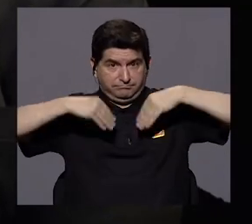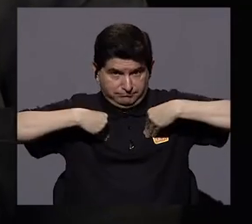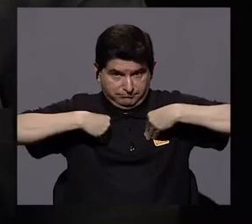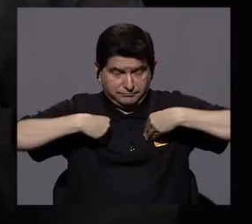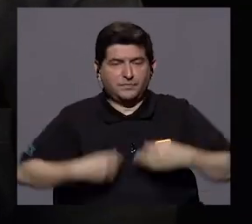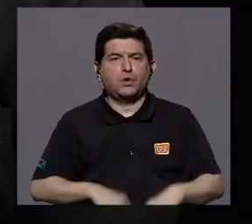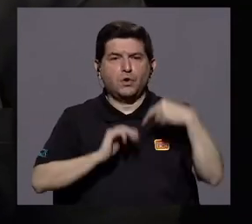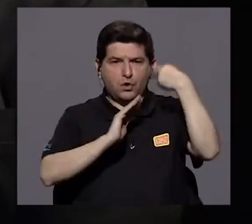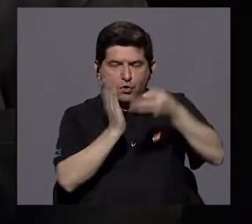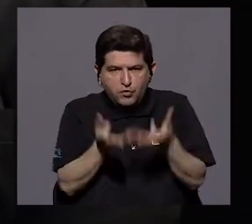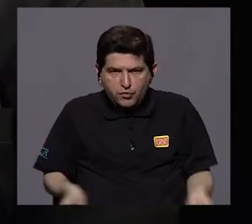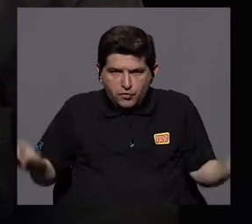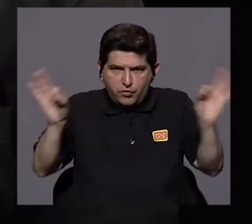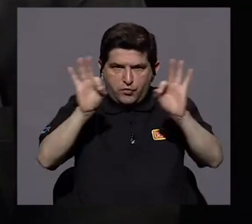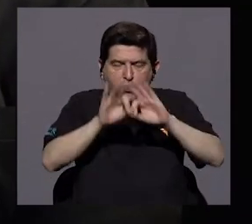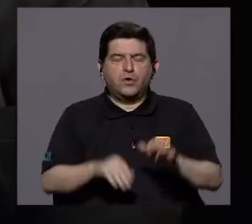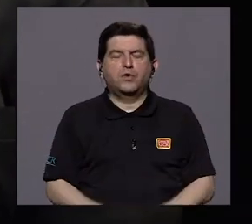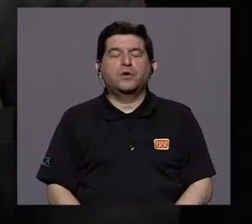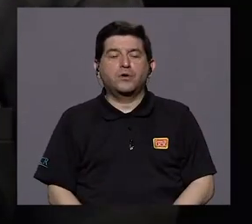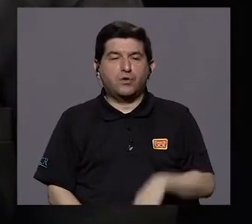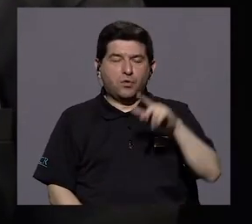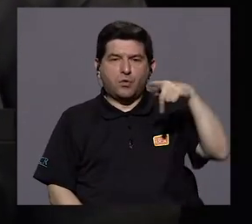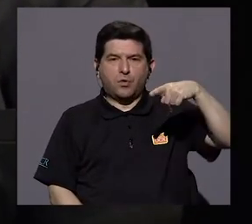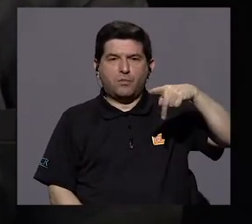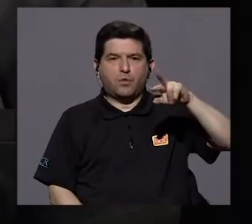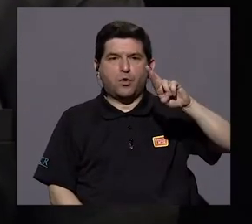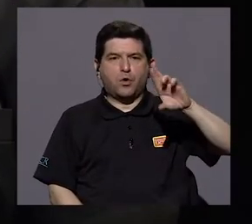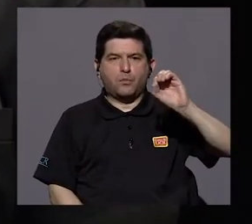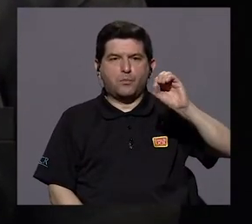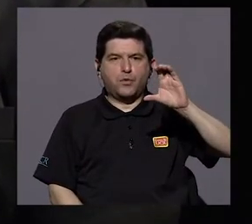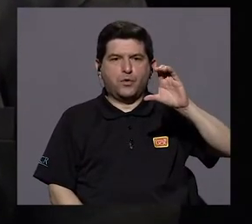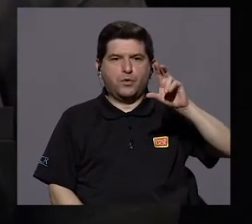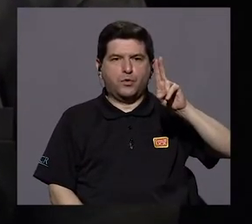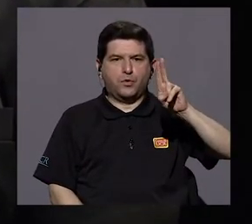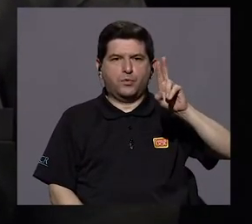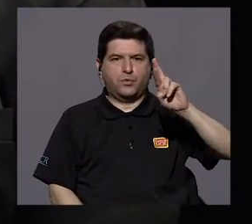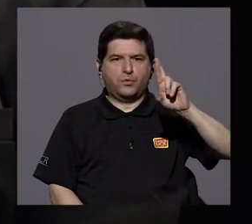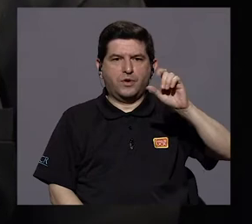asumió un rol protagónico como procurador. Fue también,